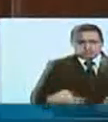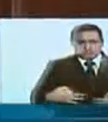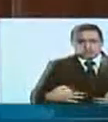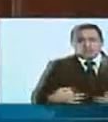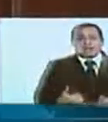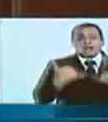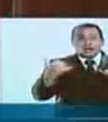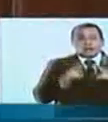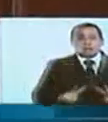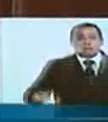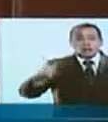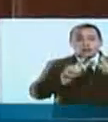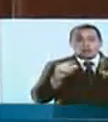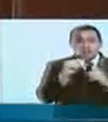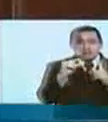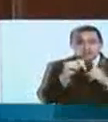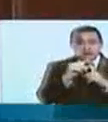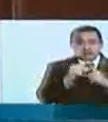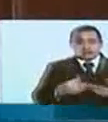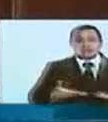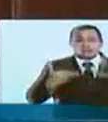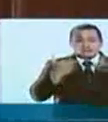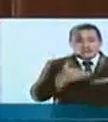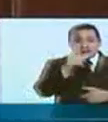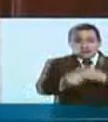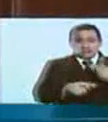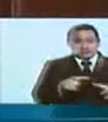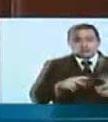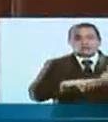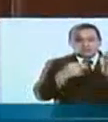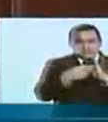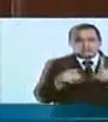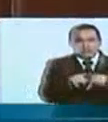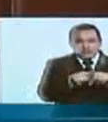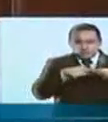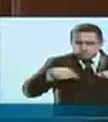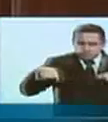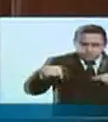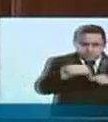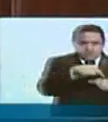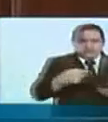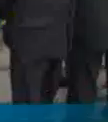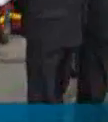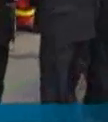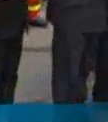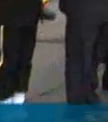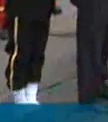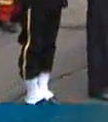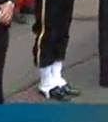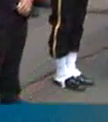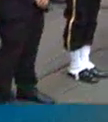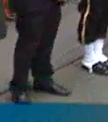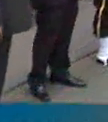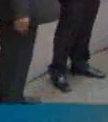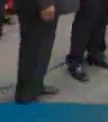palabra empeñada ante el pueblo constituye el eje de la recuperación de un sistema de valores éticos